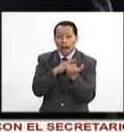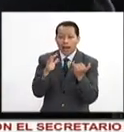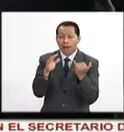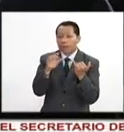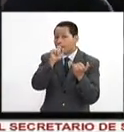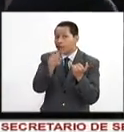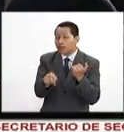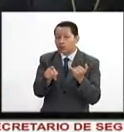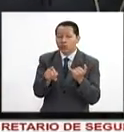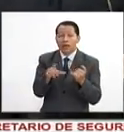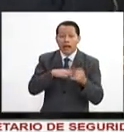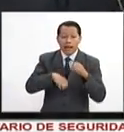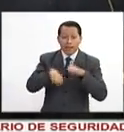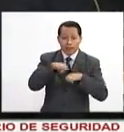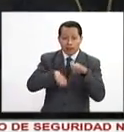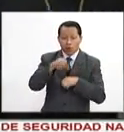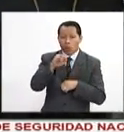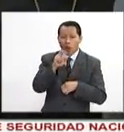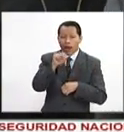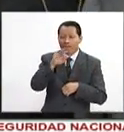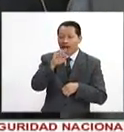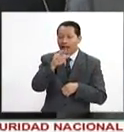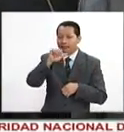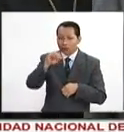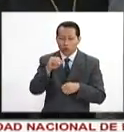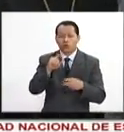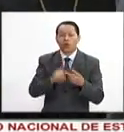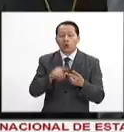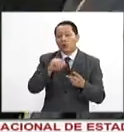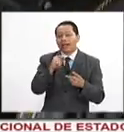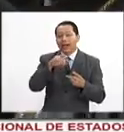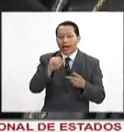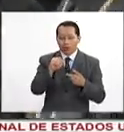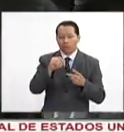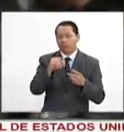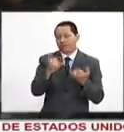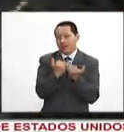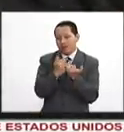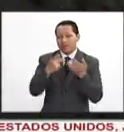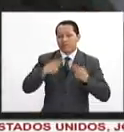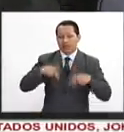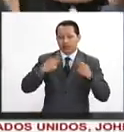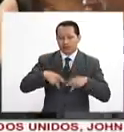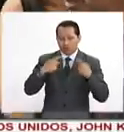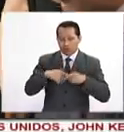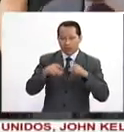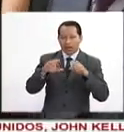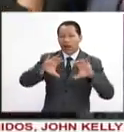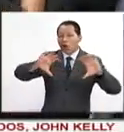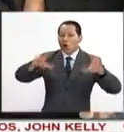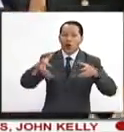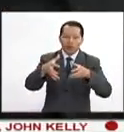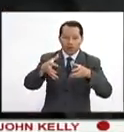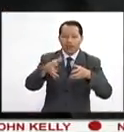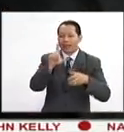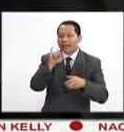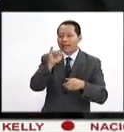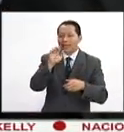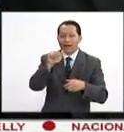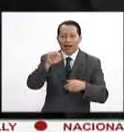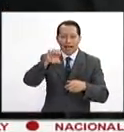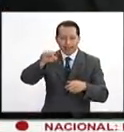las exequias el empresario Juan Francisco Ili Ortiz y Olegario Vázquez Raña, además de personajes de la comunidad